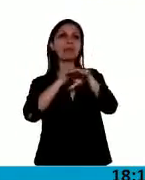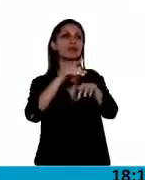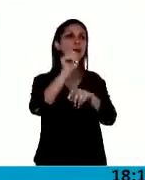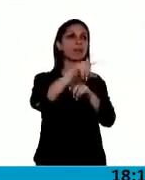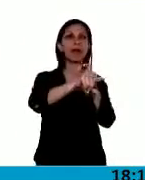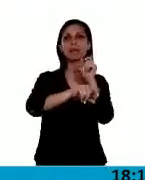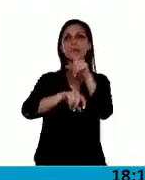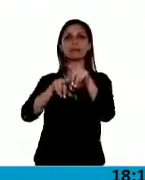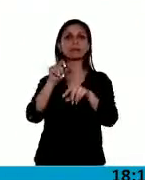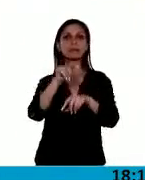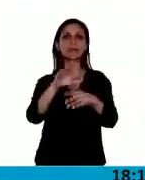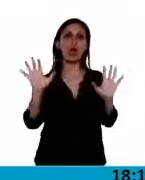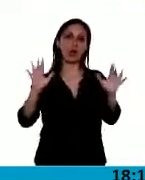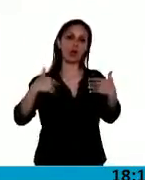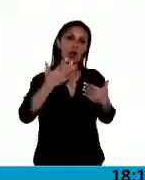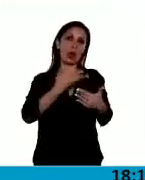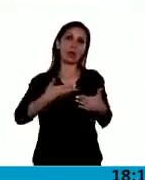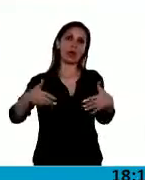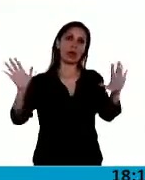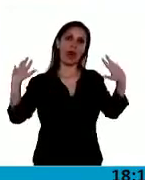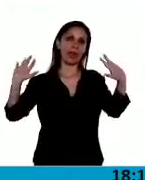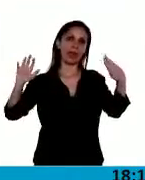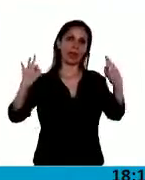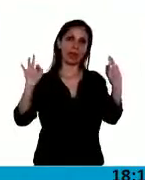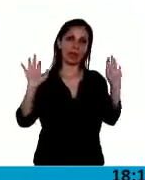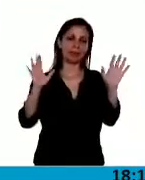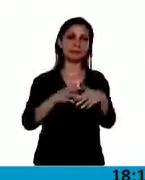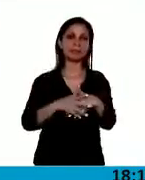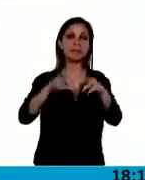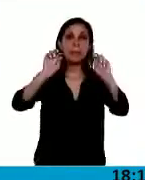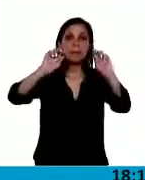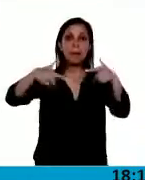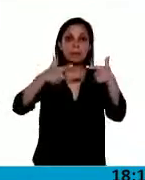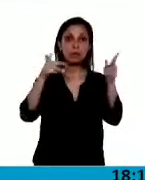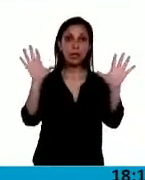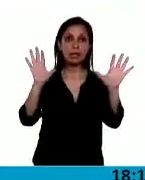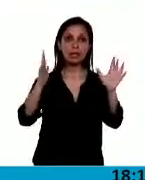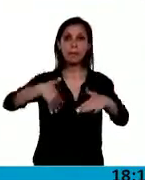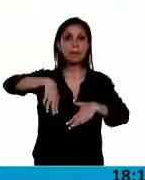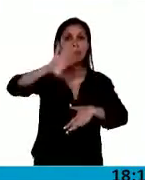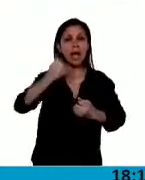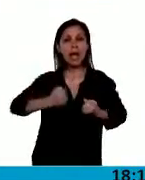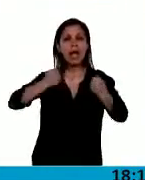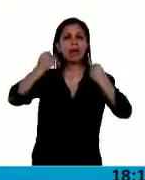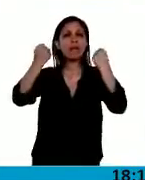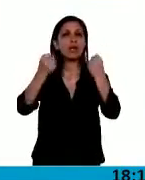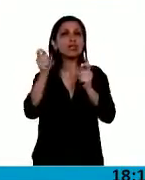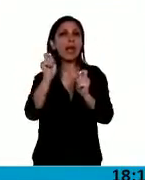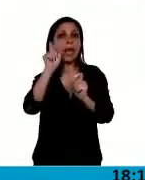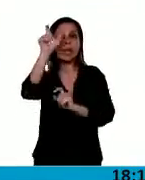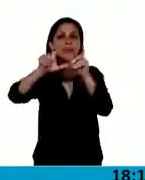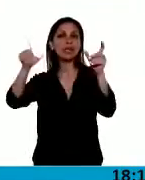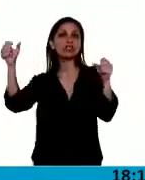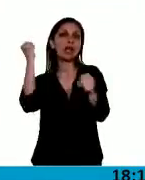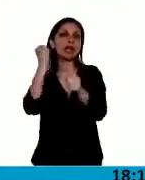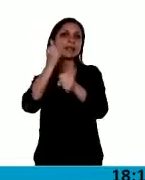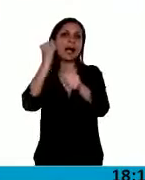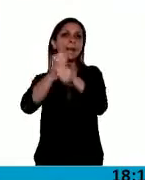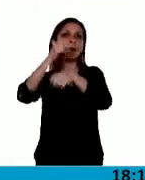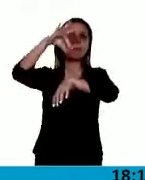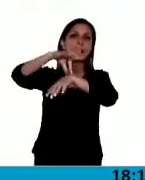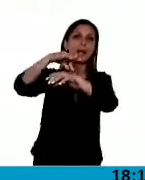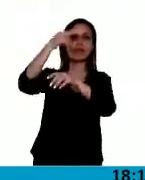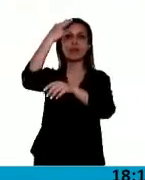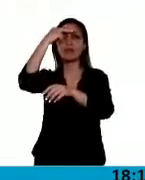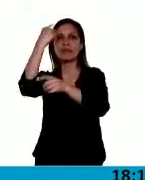gobierno, claro. No ha habido un plan y el mayor esfuerzo lo han puesto los trabajadores y trabajadoras de la salud, que están en el